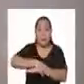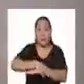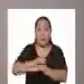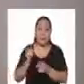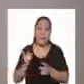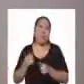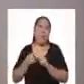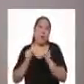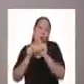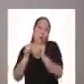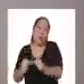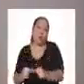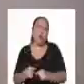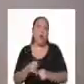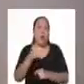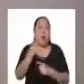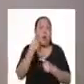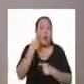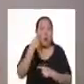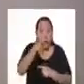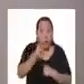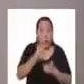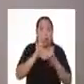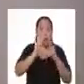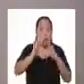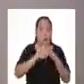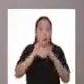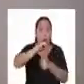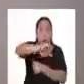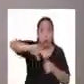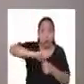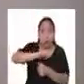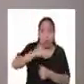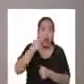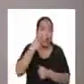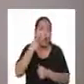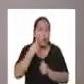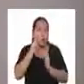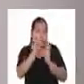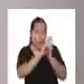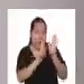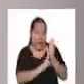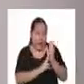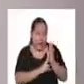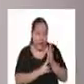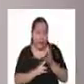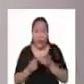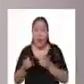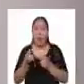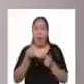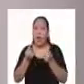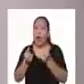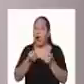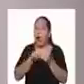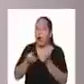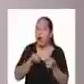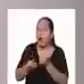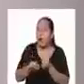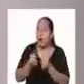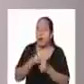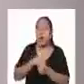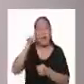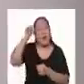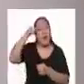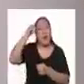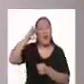comercio ambulatorio. ¿Conoces casos exitosos de regulación de vendedores y vendedoras ambulantes? Recuerda las experiencias de Caquetá